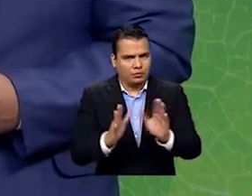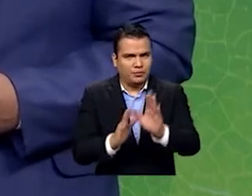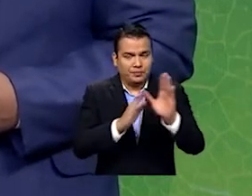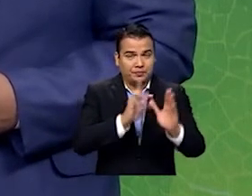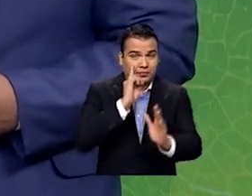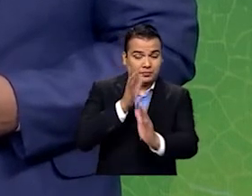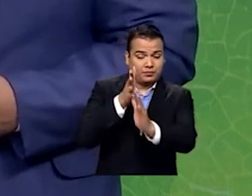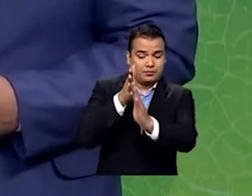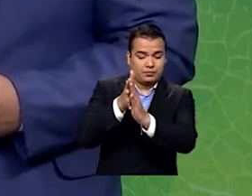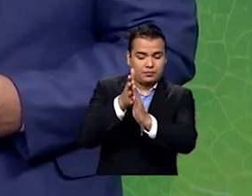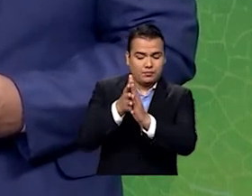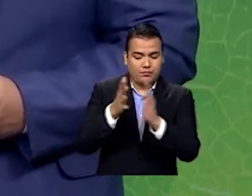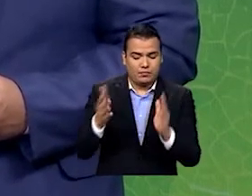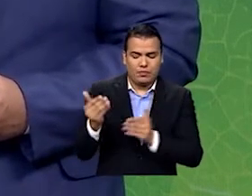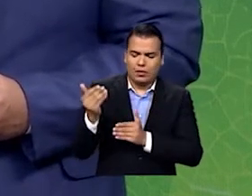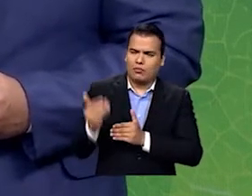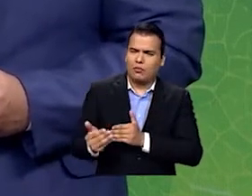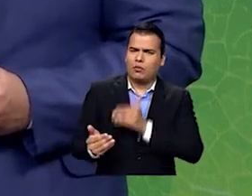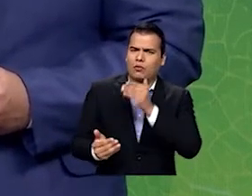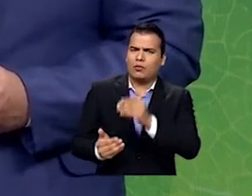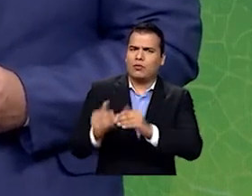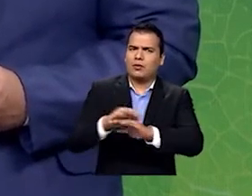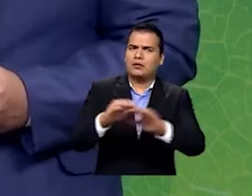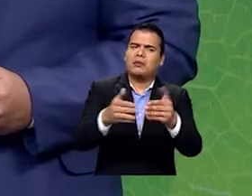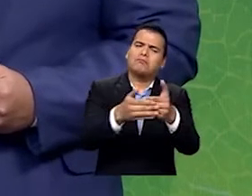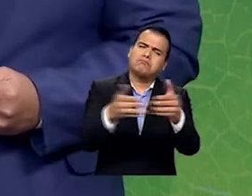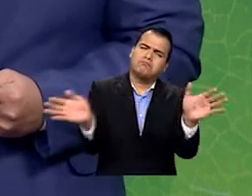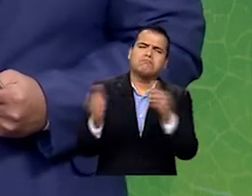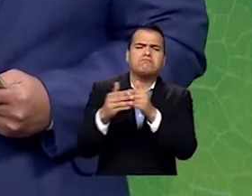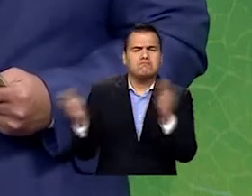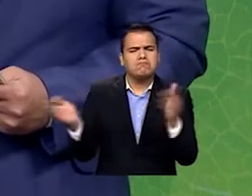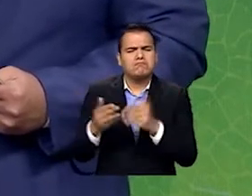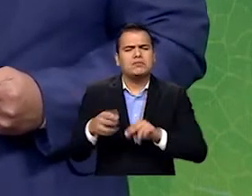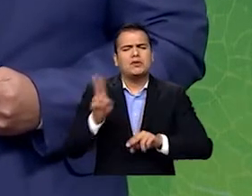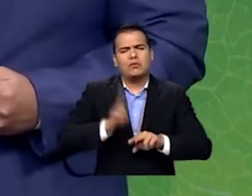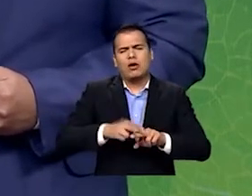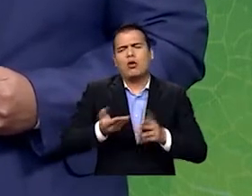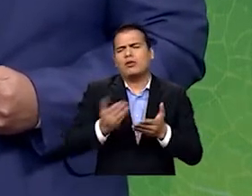medio de la paulatina reapertura hacia la llamada nueva normalidad,